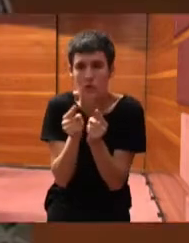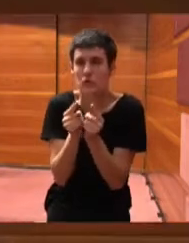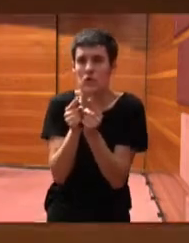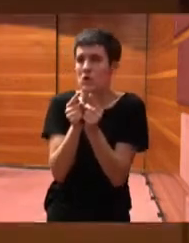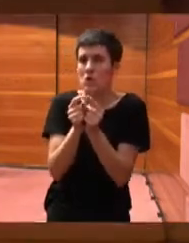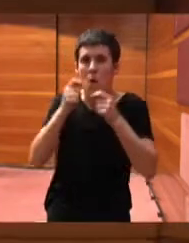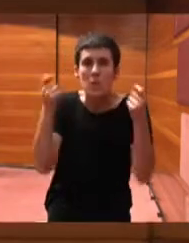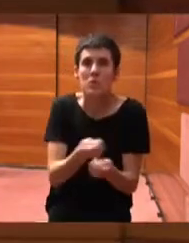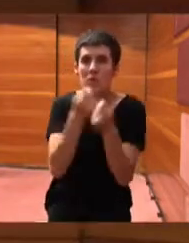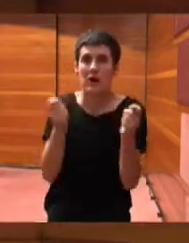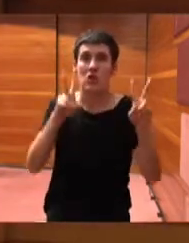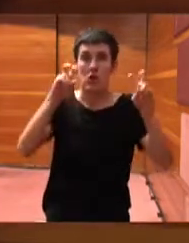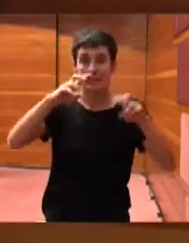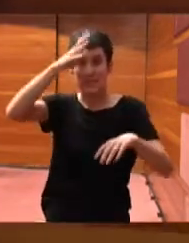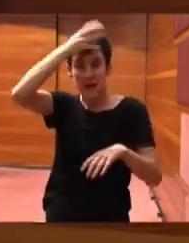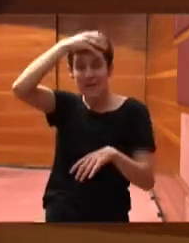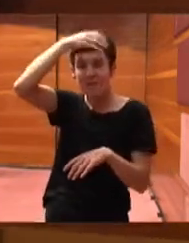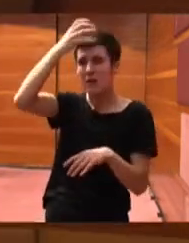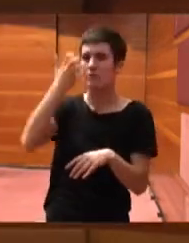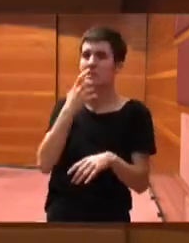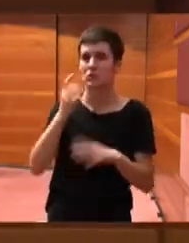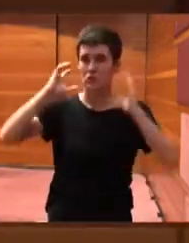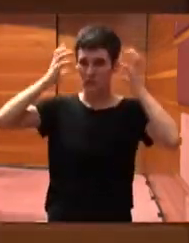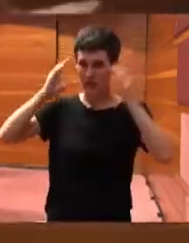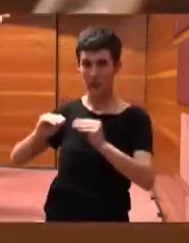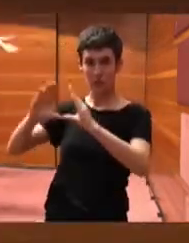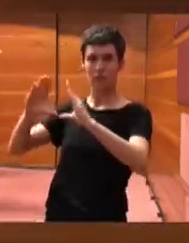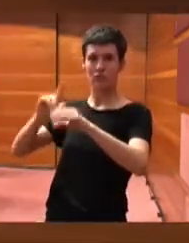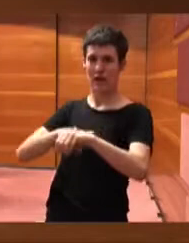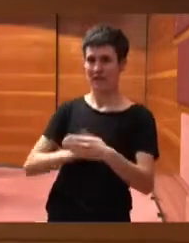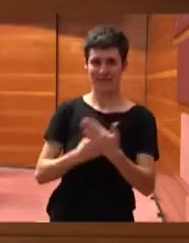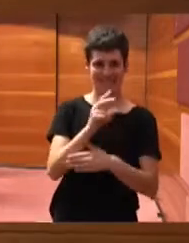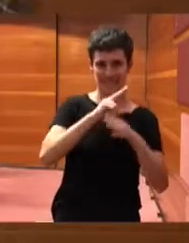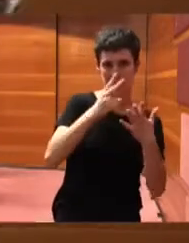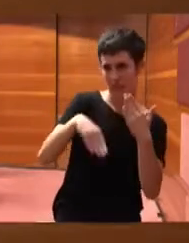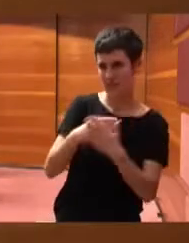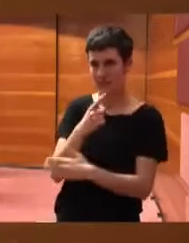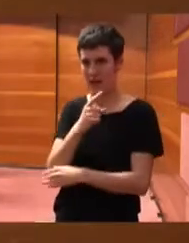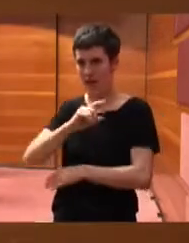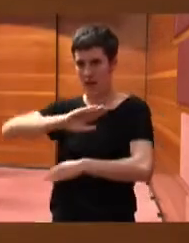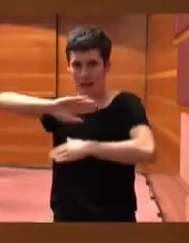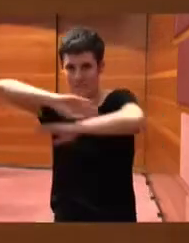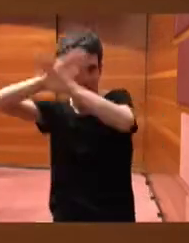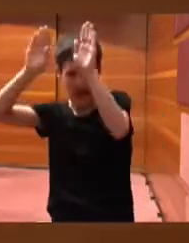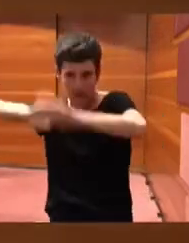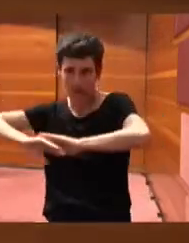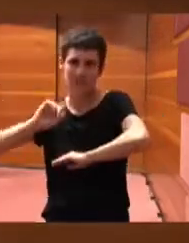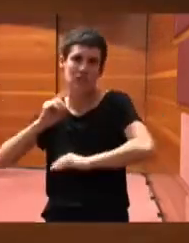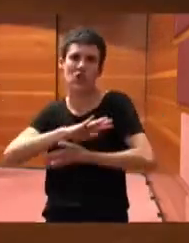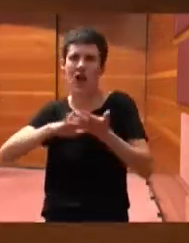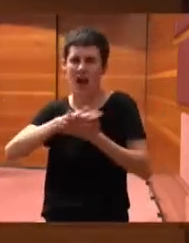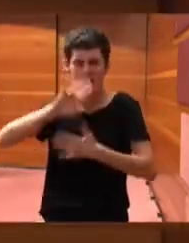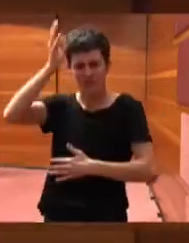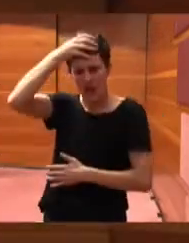están publicando cosas de Trump. Si tú ponías la radio ese día, desde las 7 de la mañana hasta las 12 de la noche, solo se hablaba de Trump. Solo se hablaba de